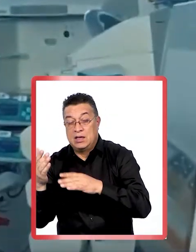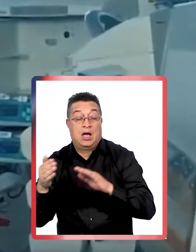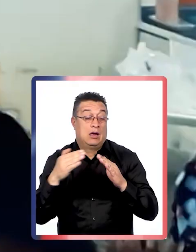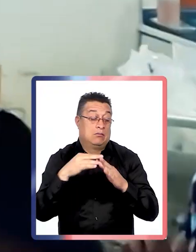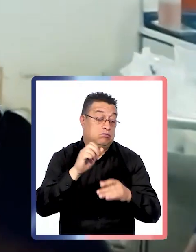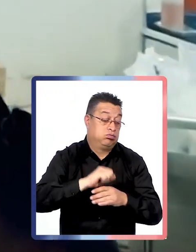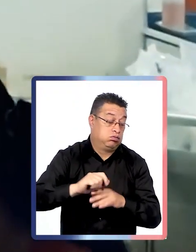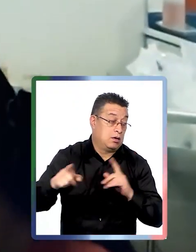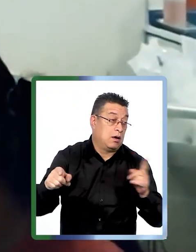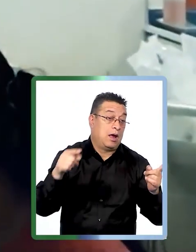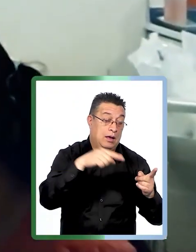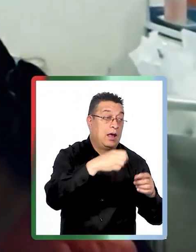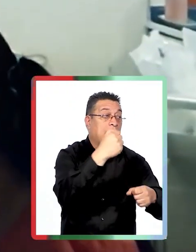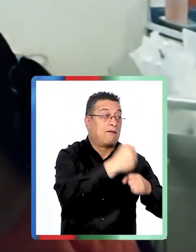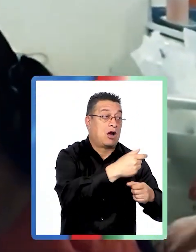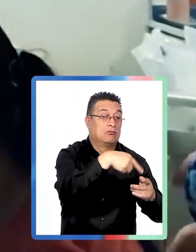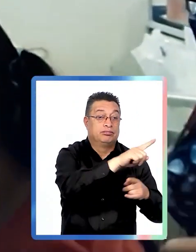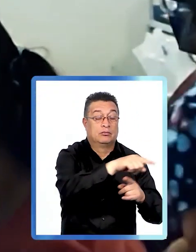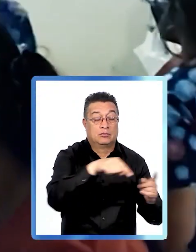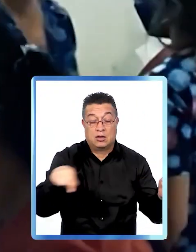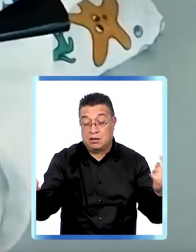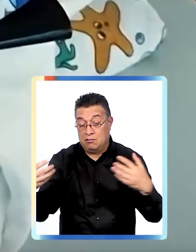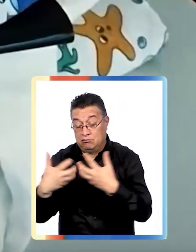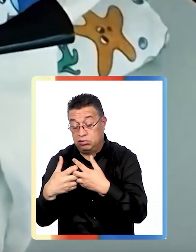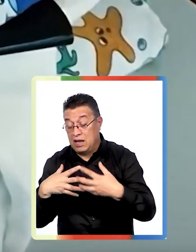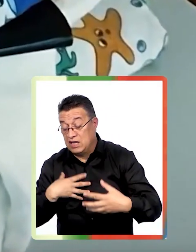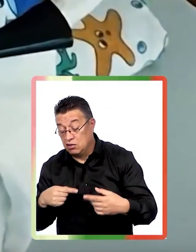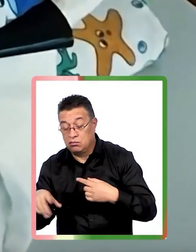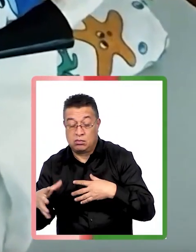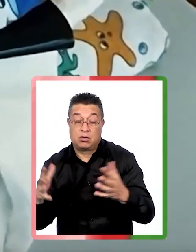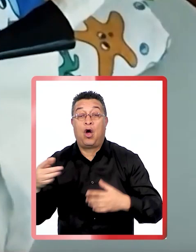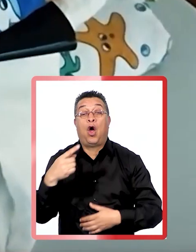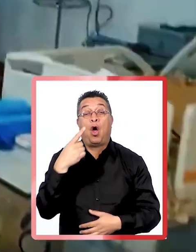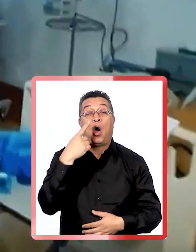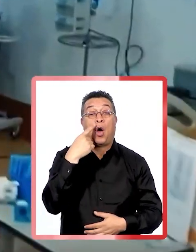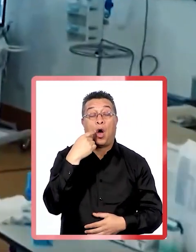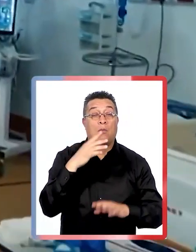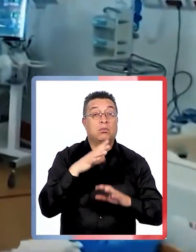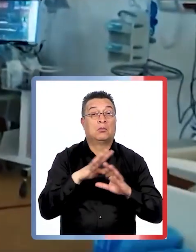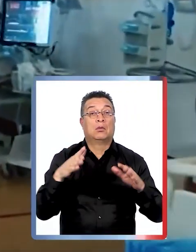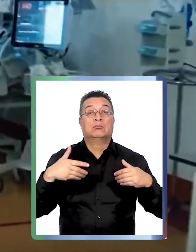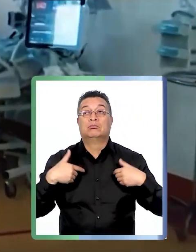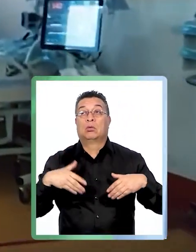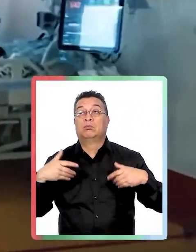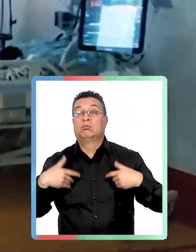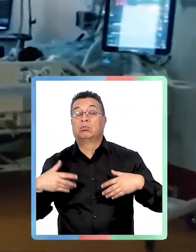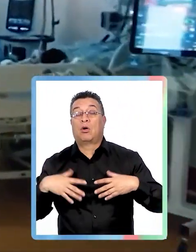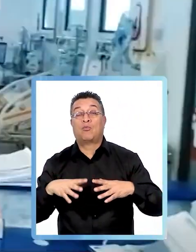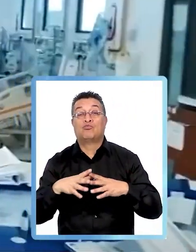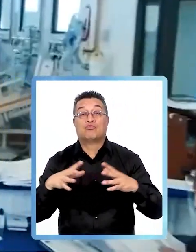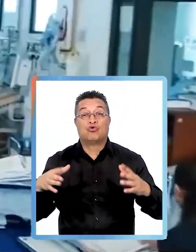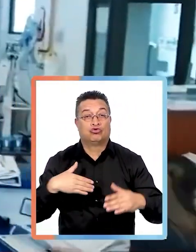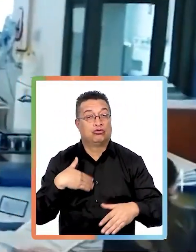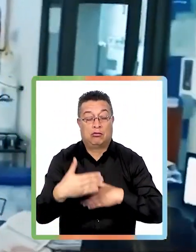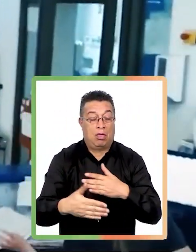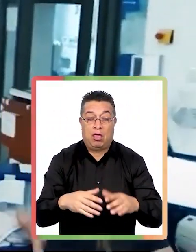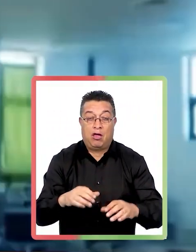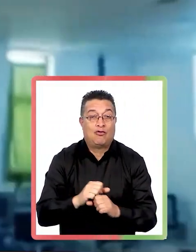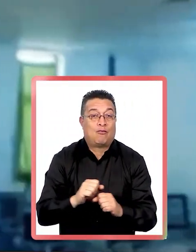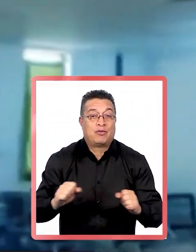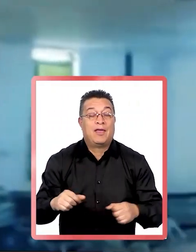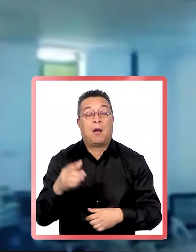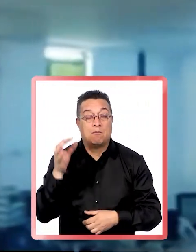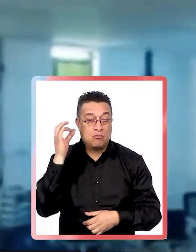marido, con hijos. O sea, es muy difícil. De hecho, es algo que los varones estaríamos completamente incapacitados para llevar